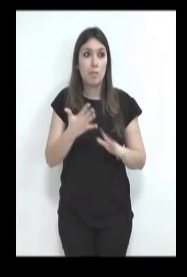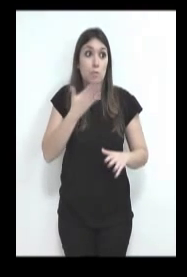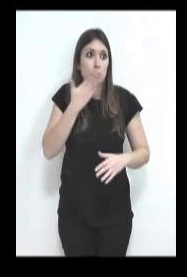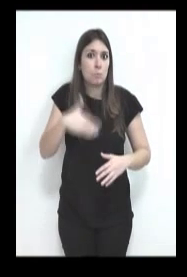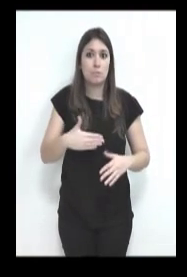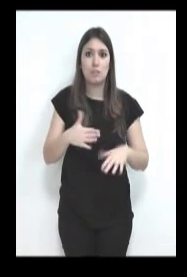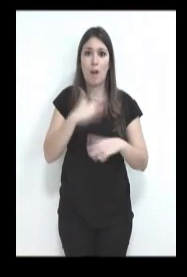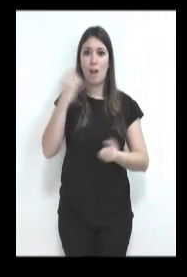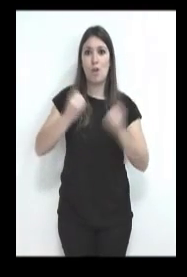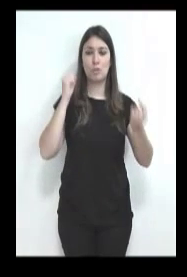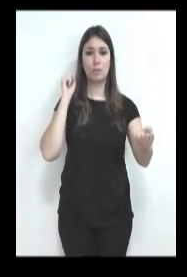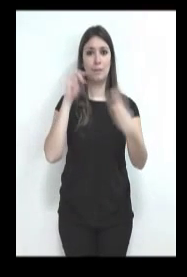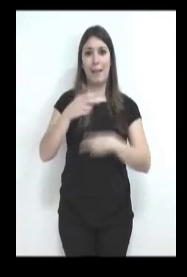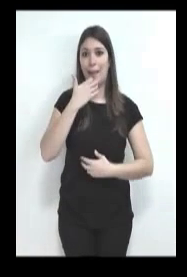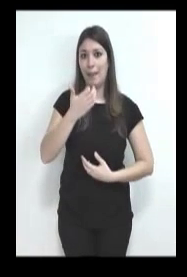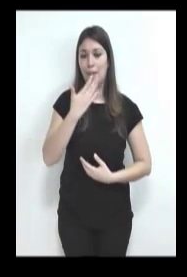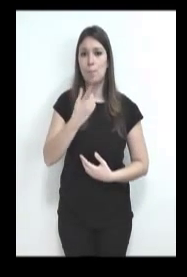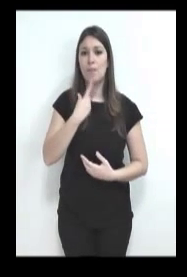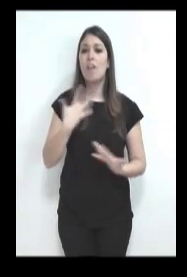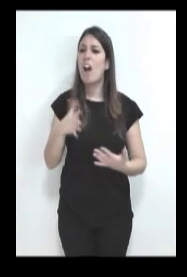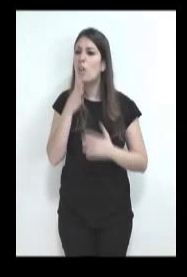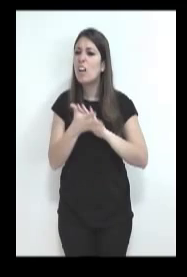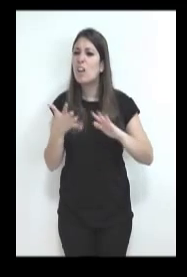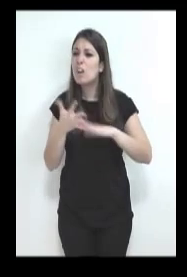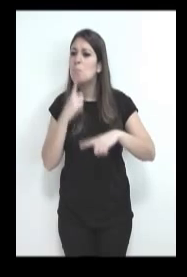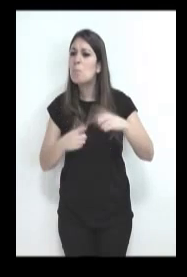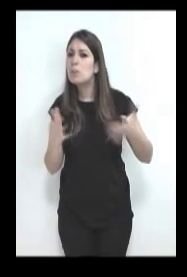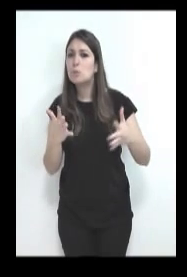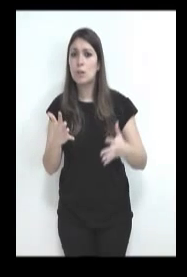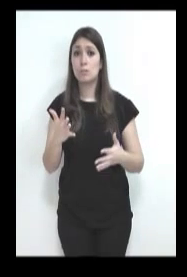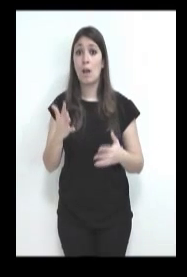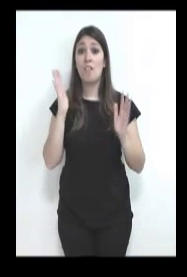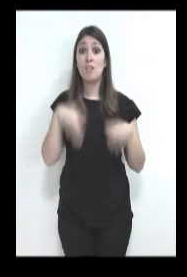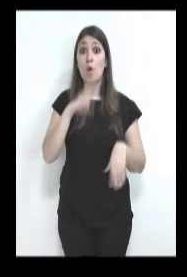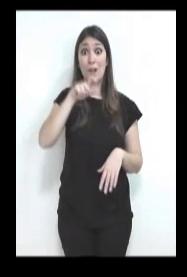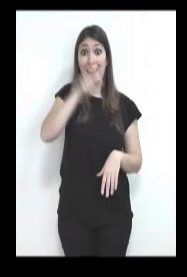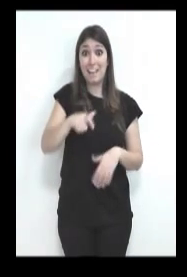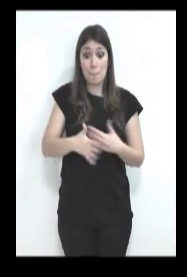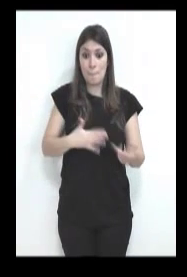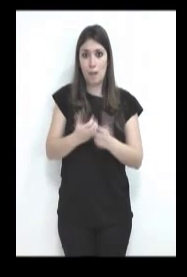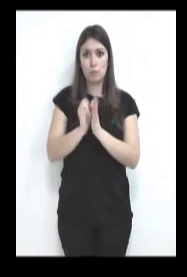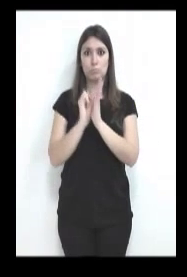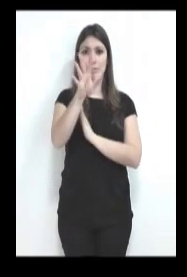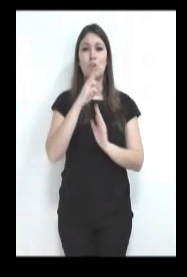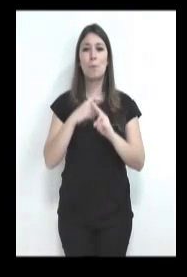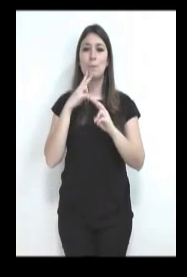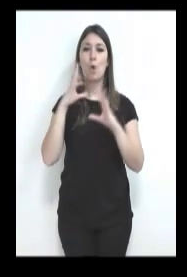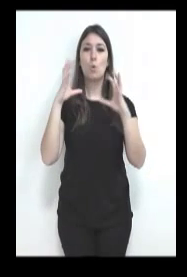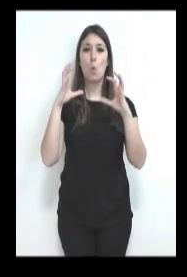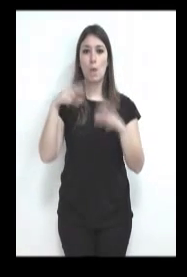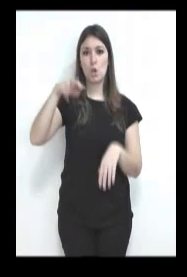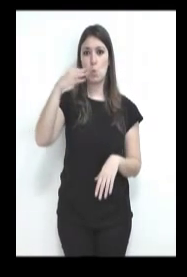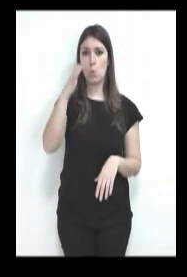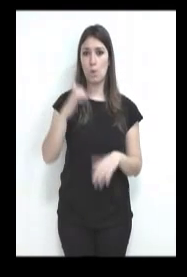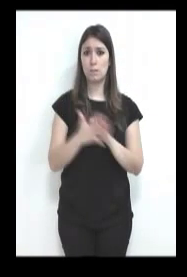se está circulando por una vía, simplemente porque los usuarios suben la información a la nube.